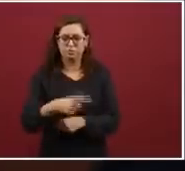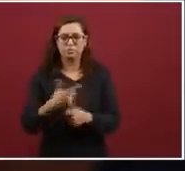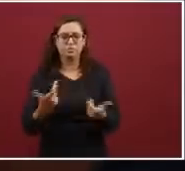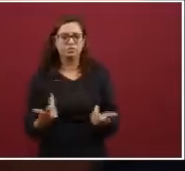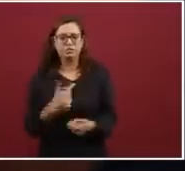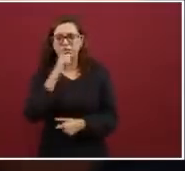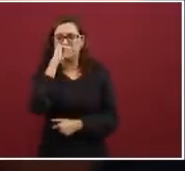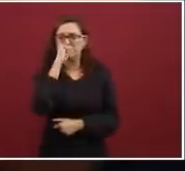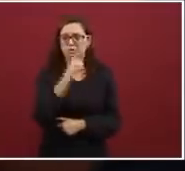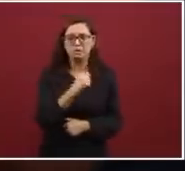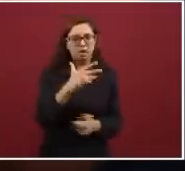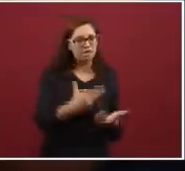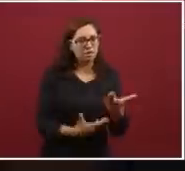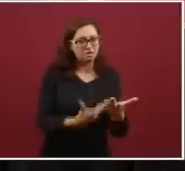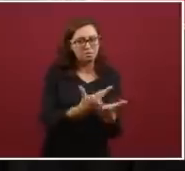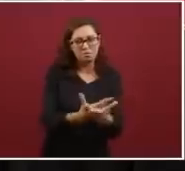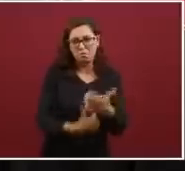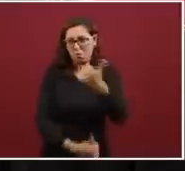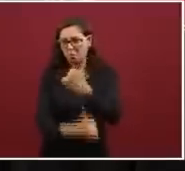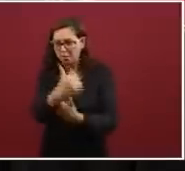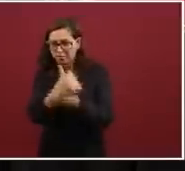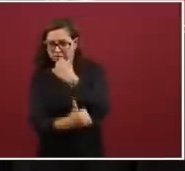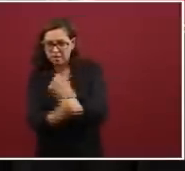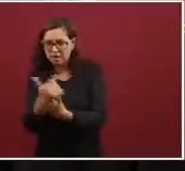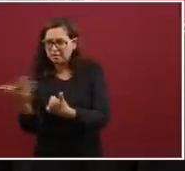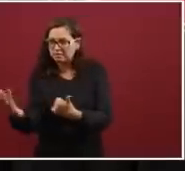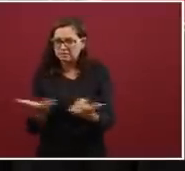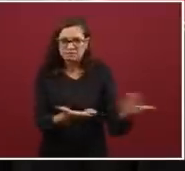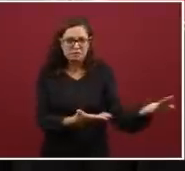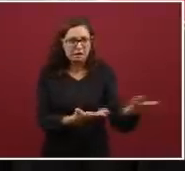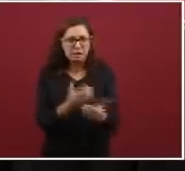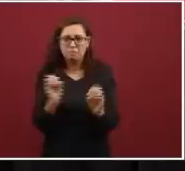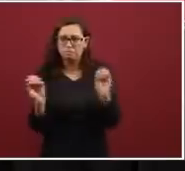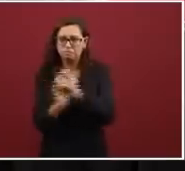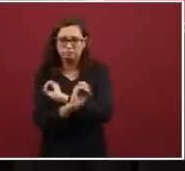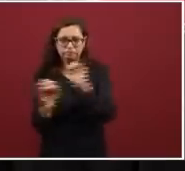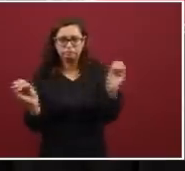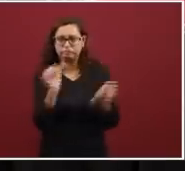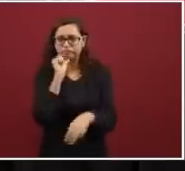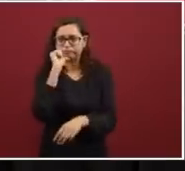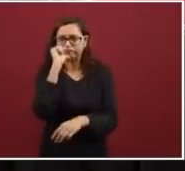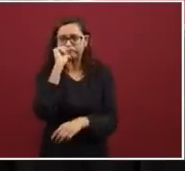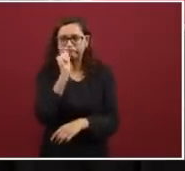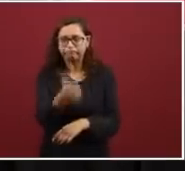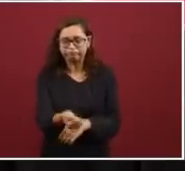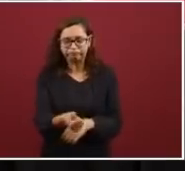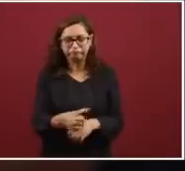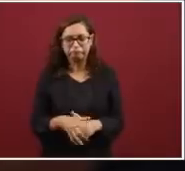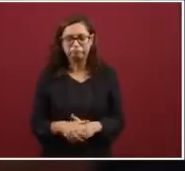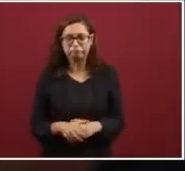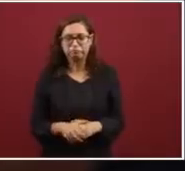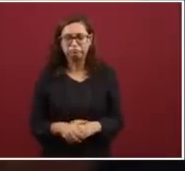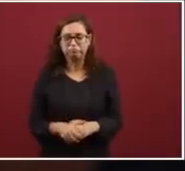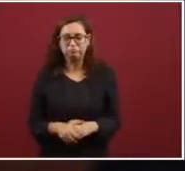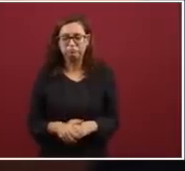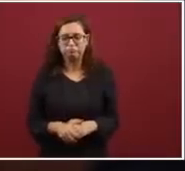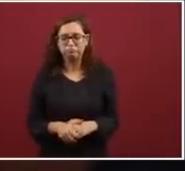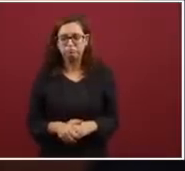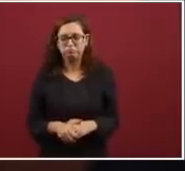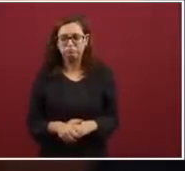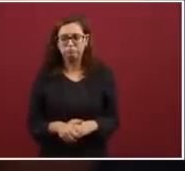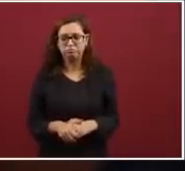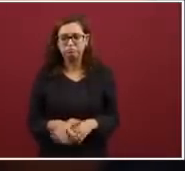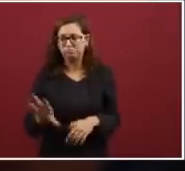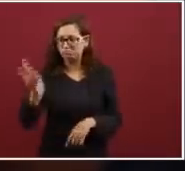terna, ninguna como se dijera, pues sí, una terna o